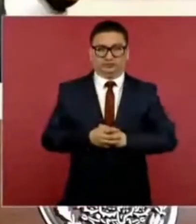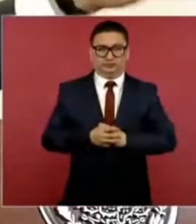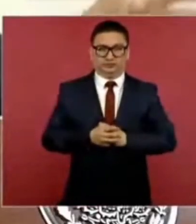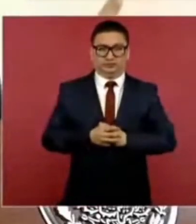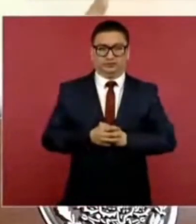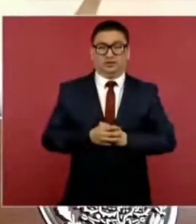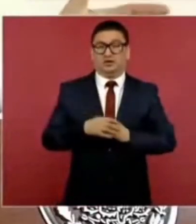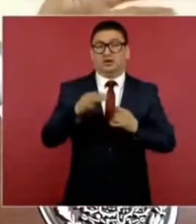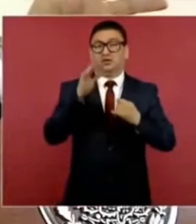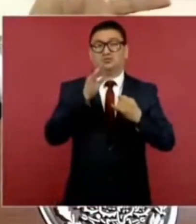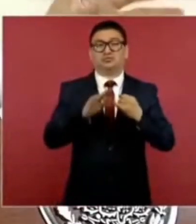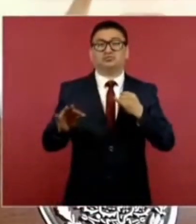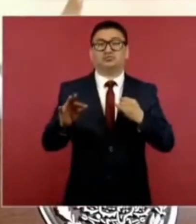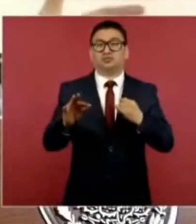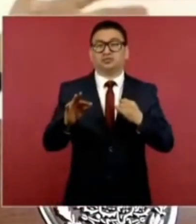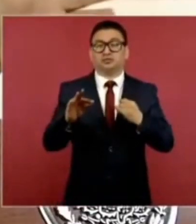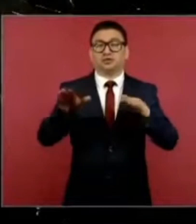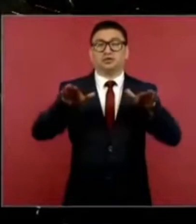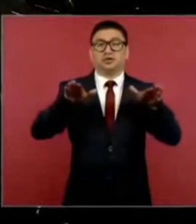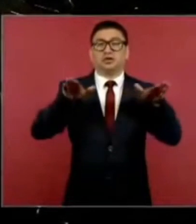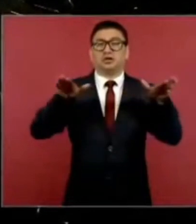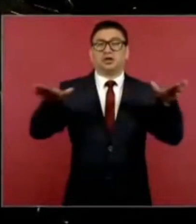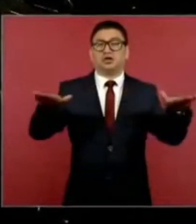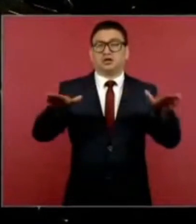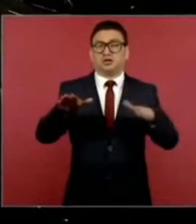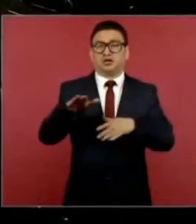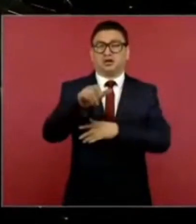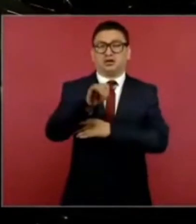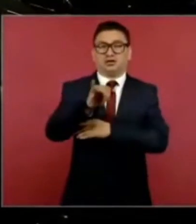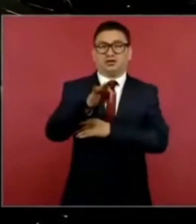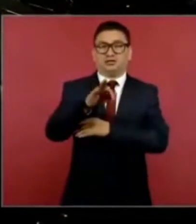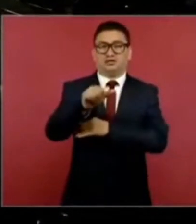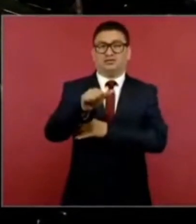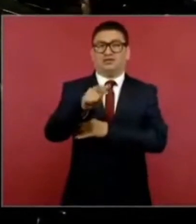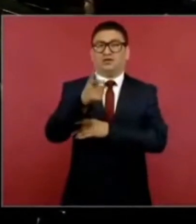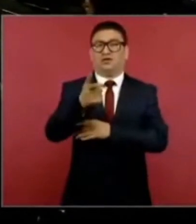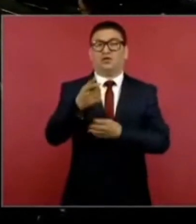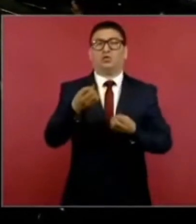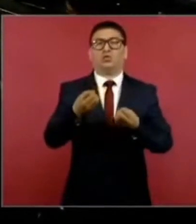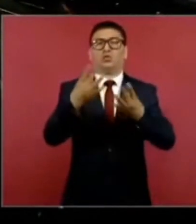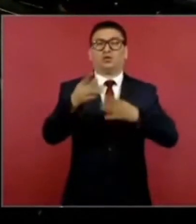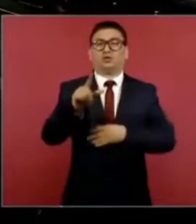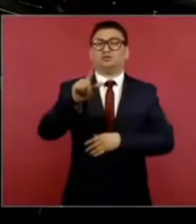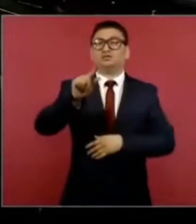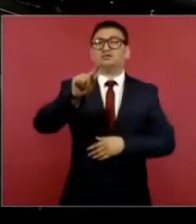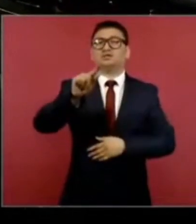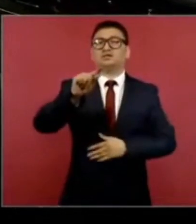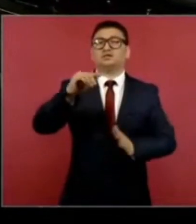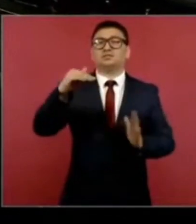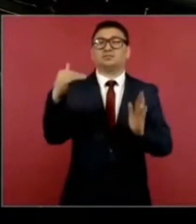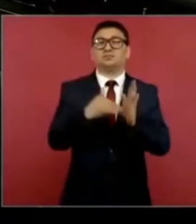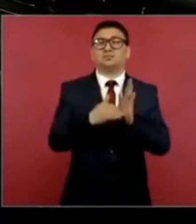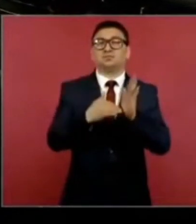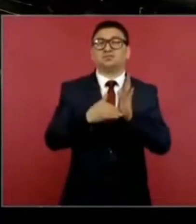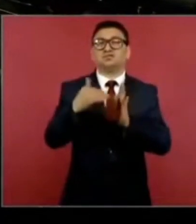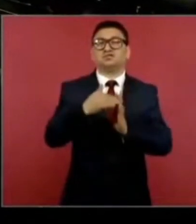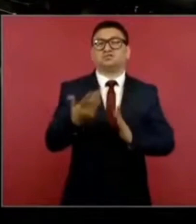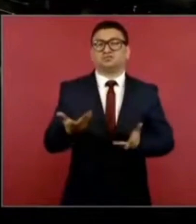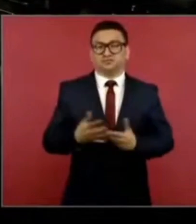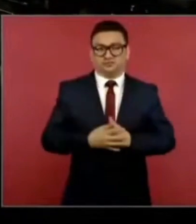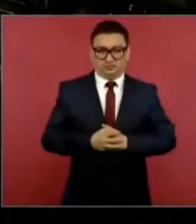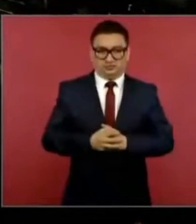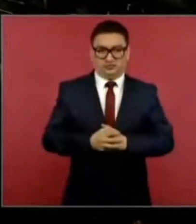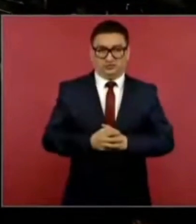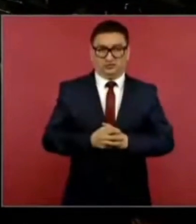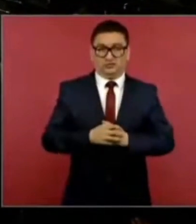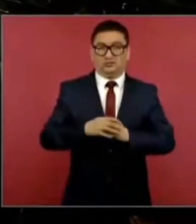y al final el aeropuerto Felipe Ángeles costó 70,000 millones. Pero si se agregan